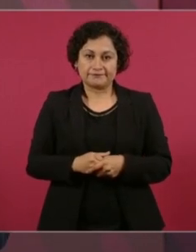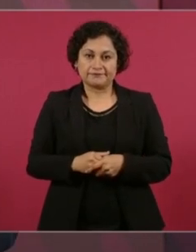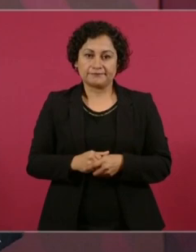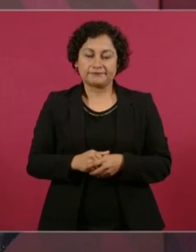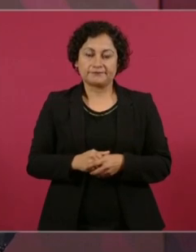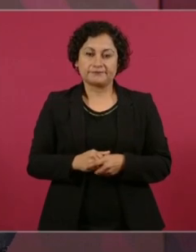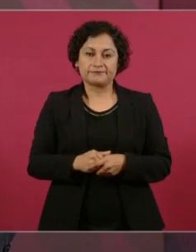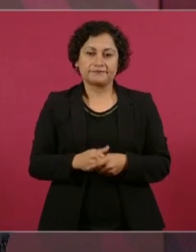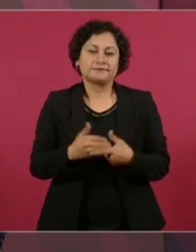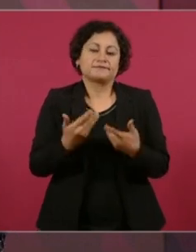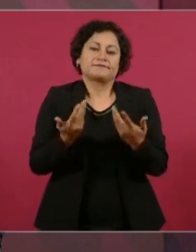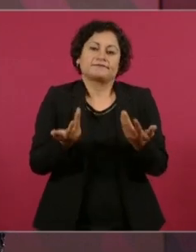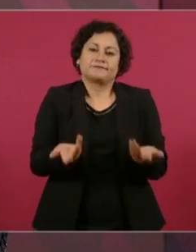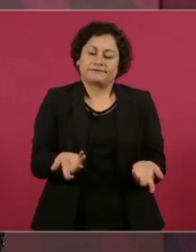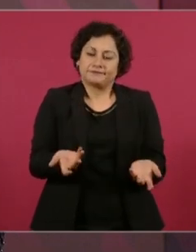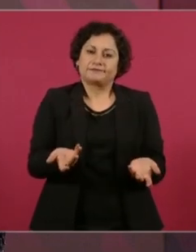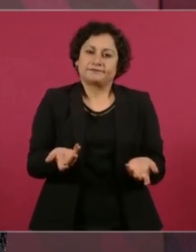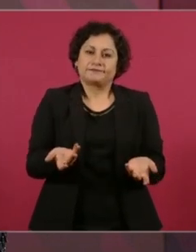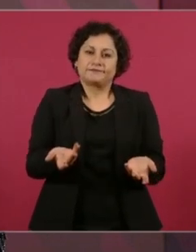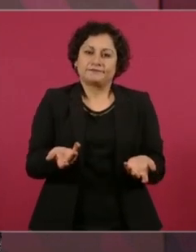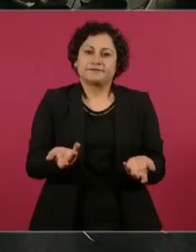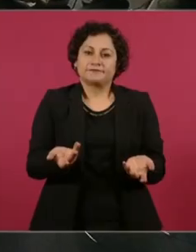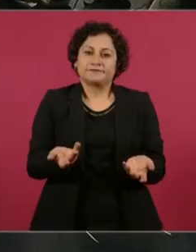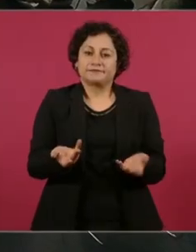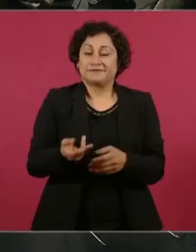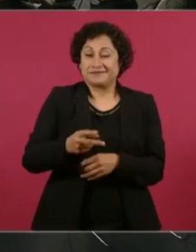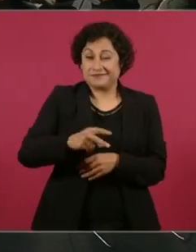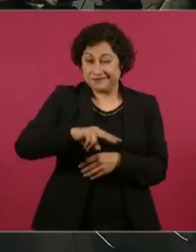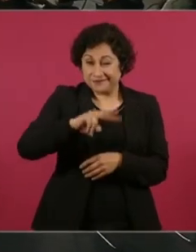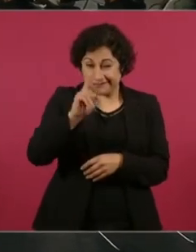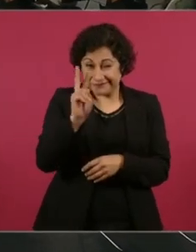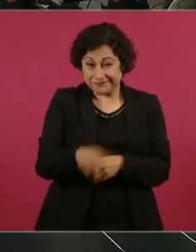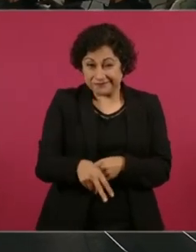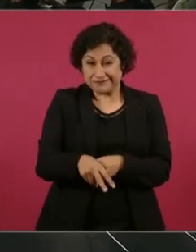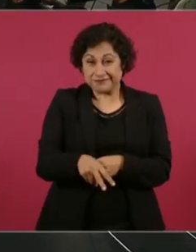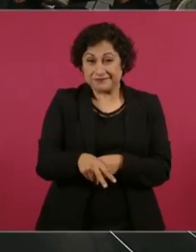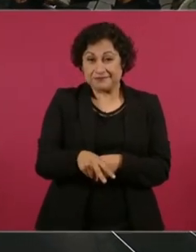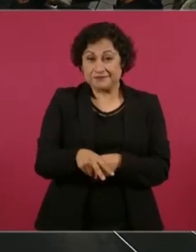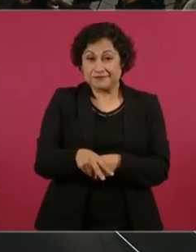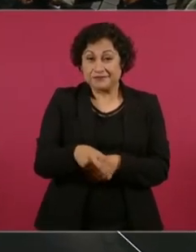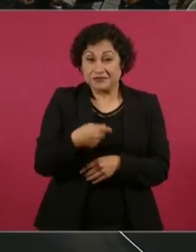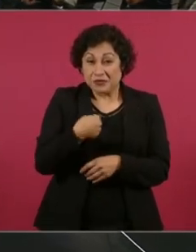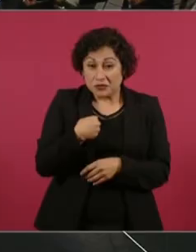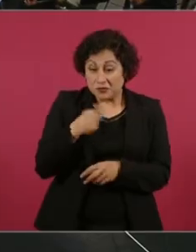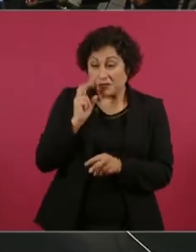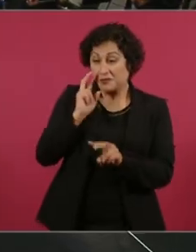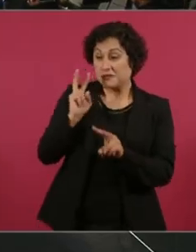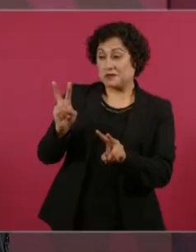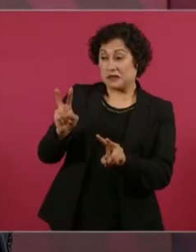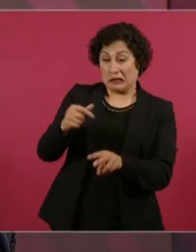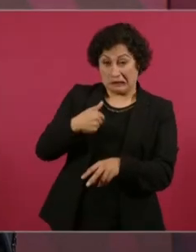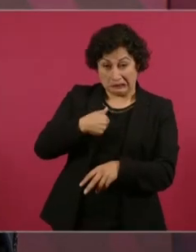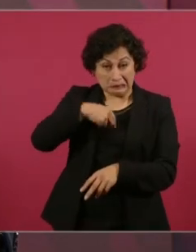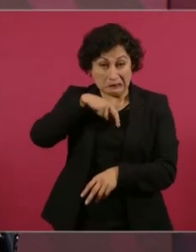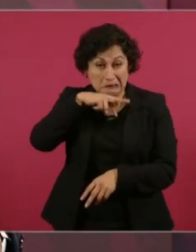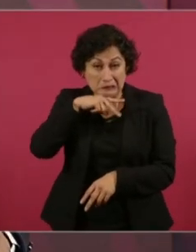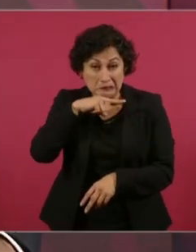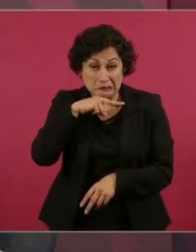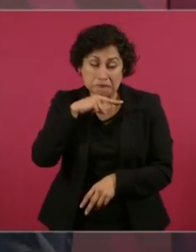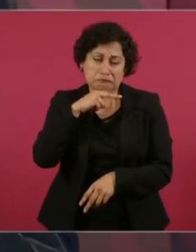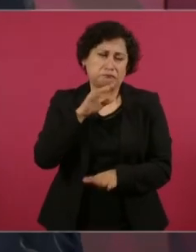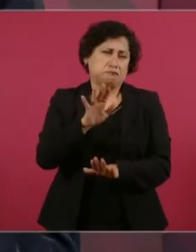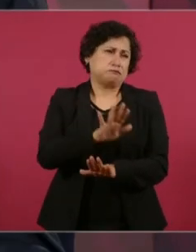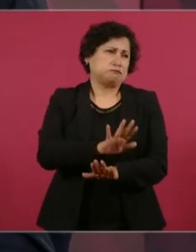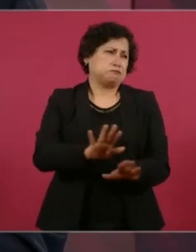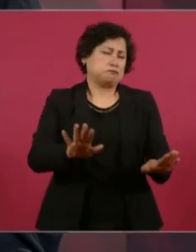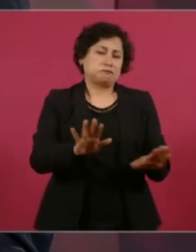Entonces, no hay ningún motivo de preocupación ni nada, o